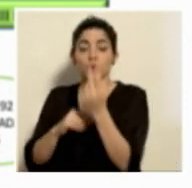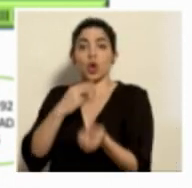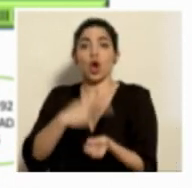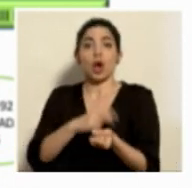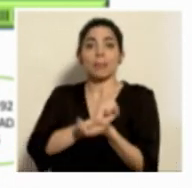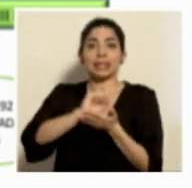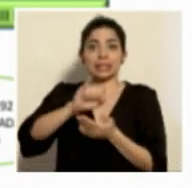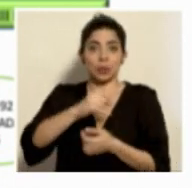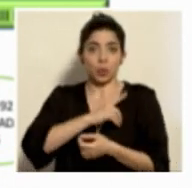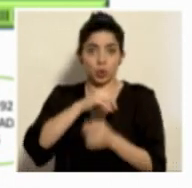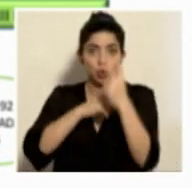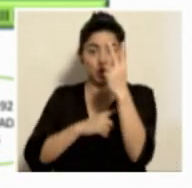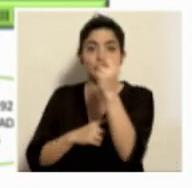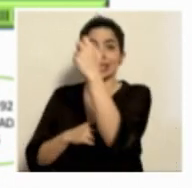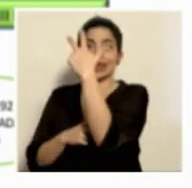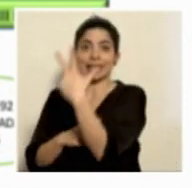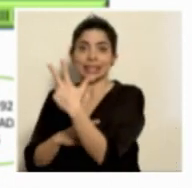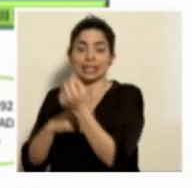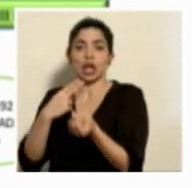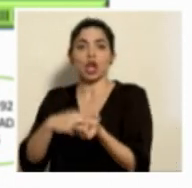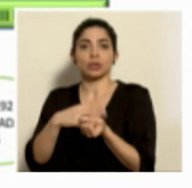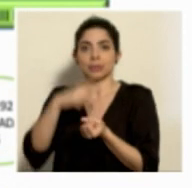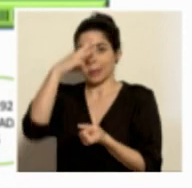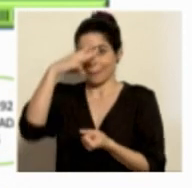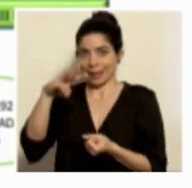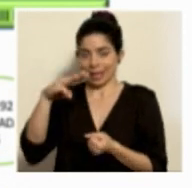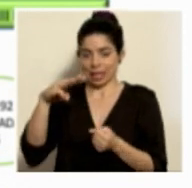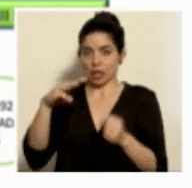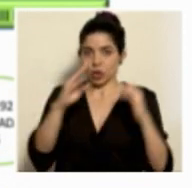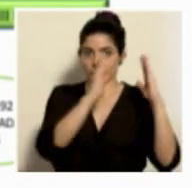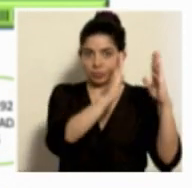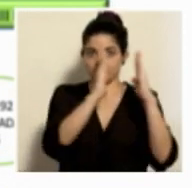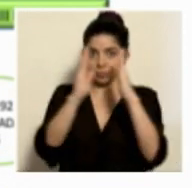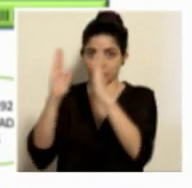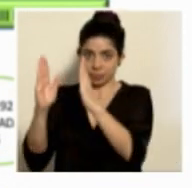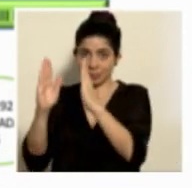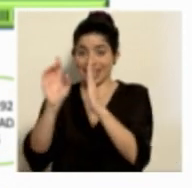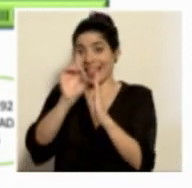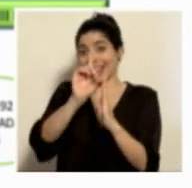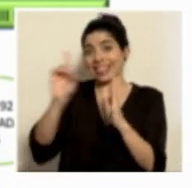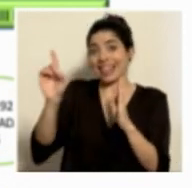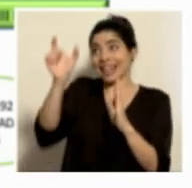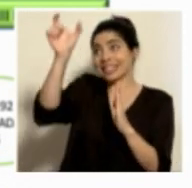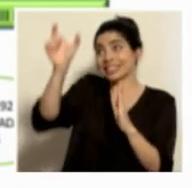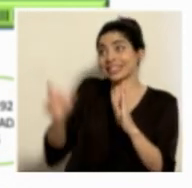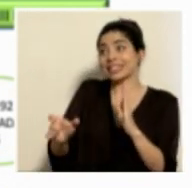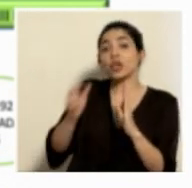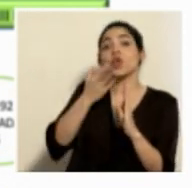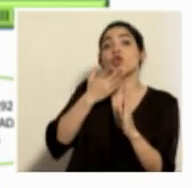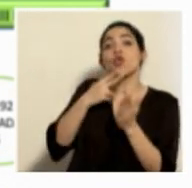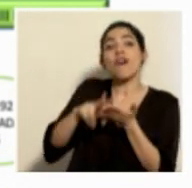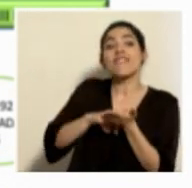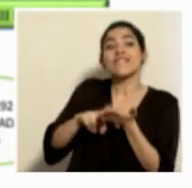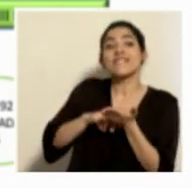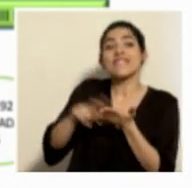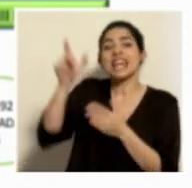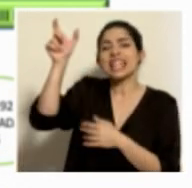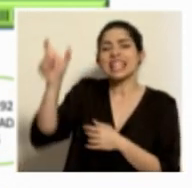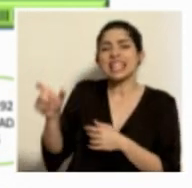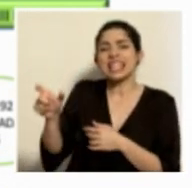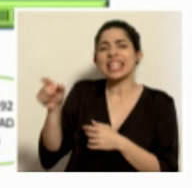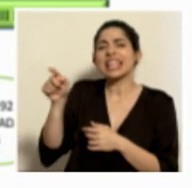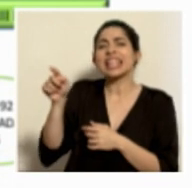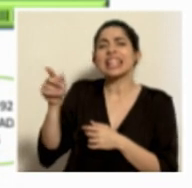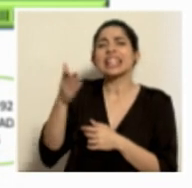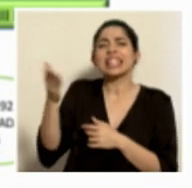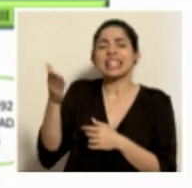de Dios y el tercero es el Hospital México. Y a la derecha, en verde, en esa columna verde, tenemos en esa